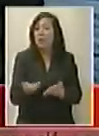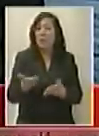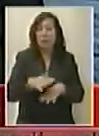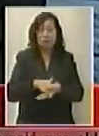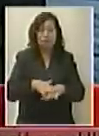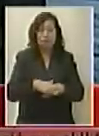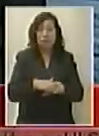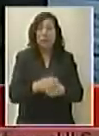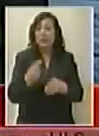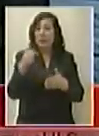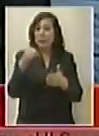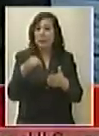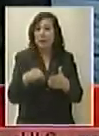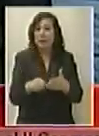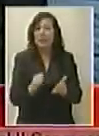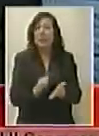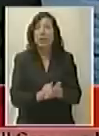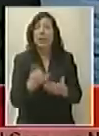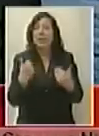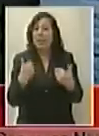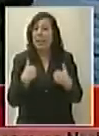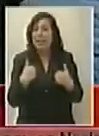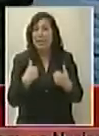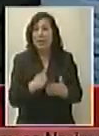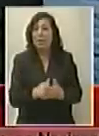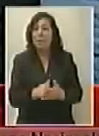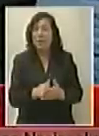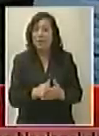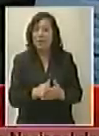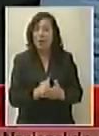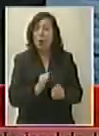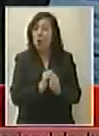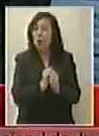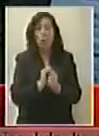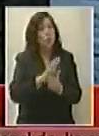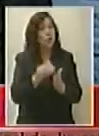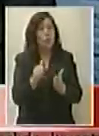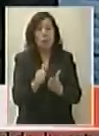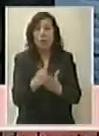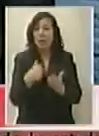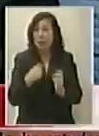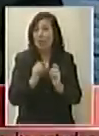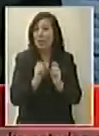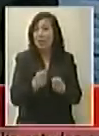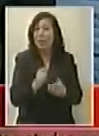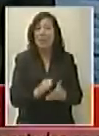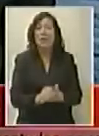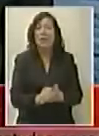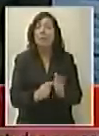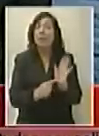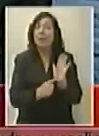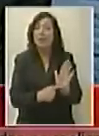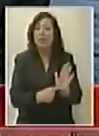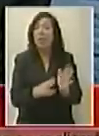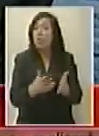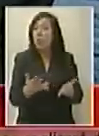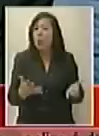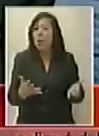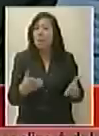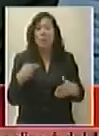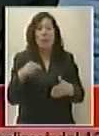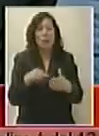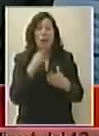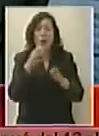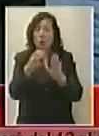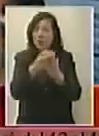administración de esos fondos Y actualmente como con todos los ejemplos que les estoy dando O sea demostramos que no existe violación